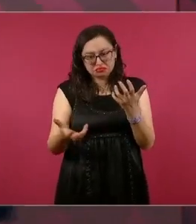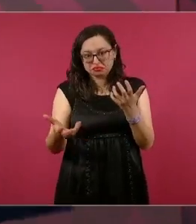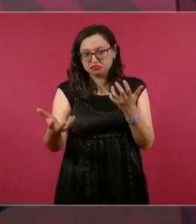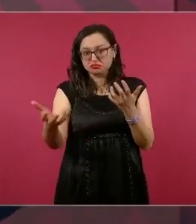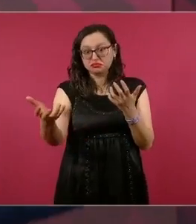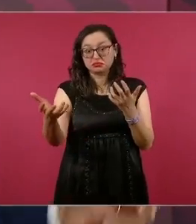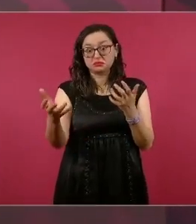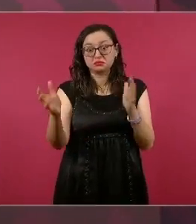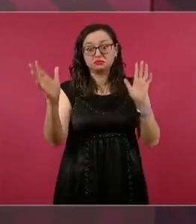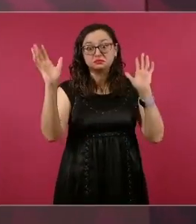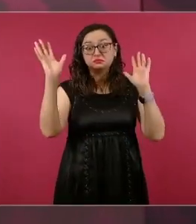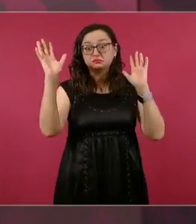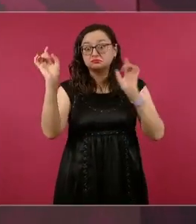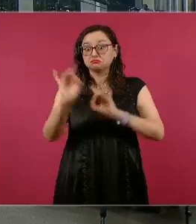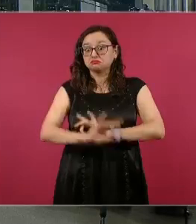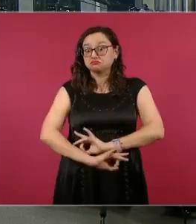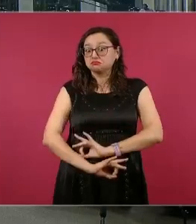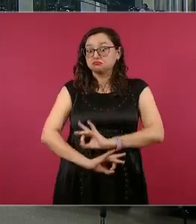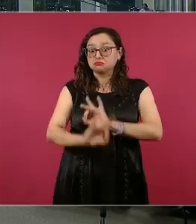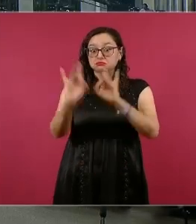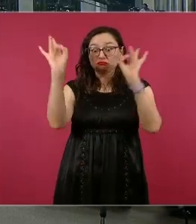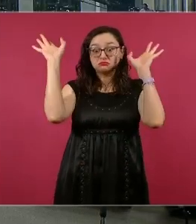que no les gustó